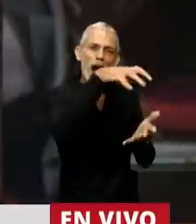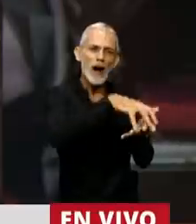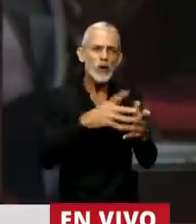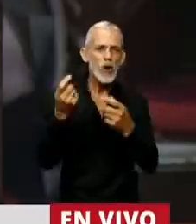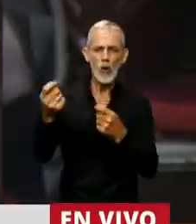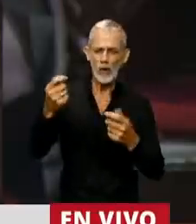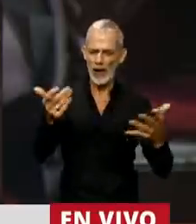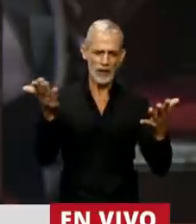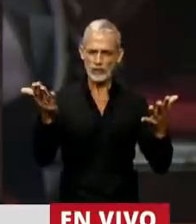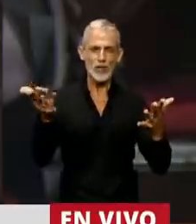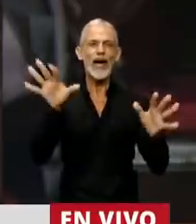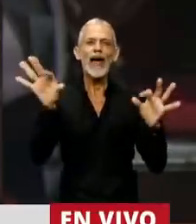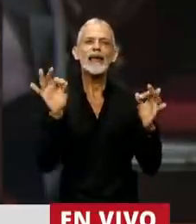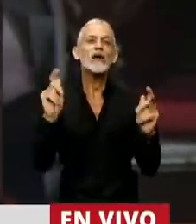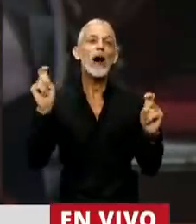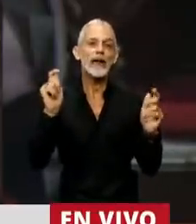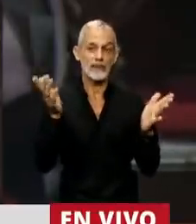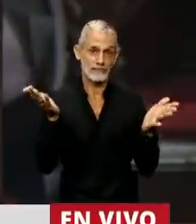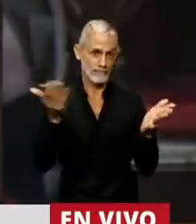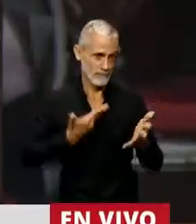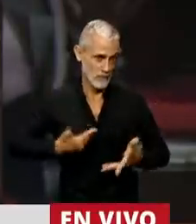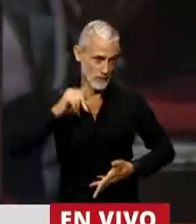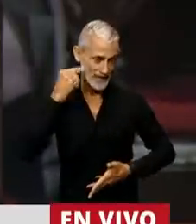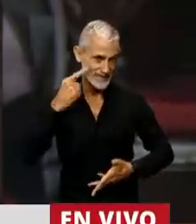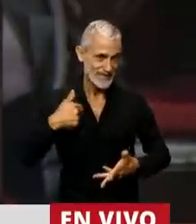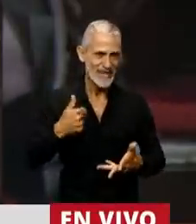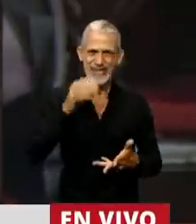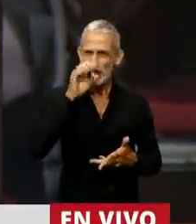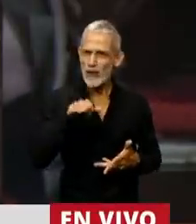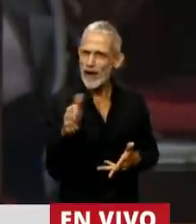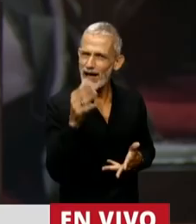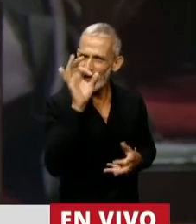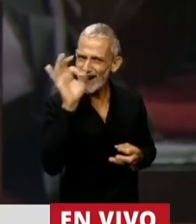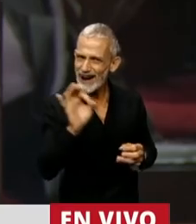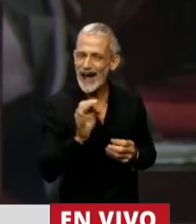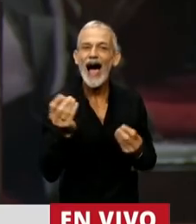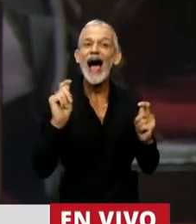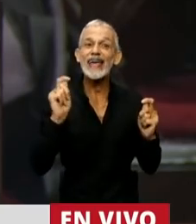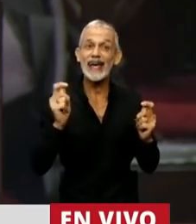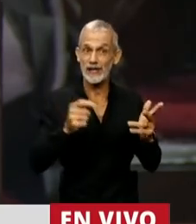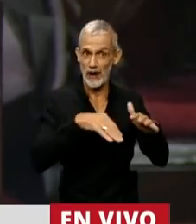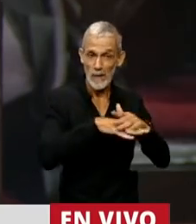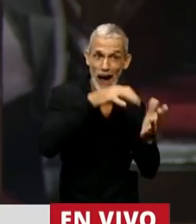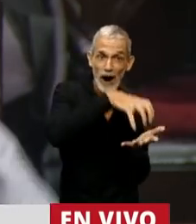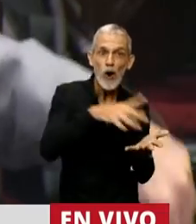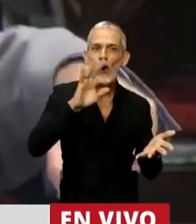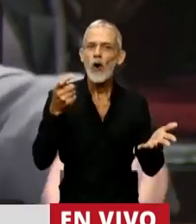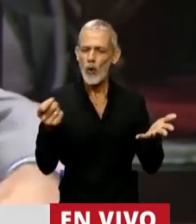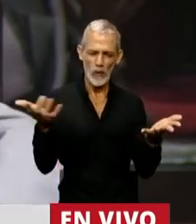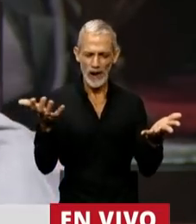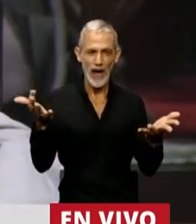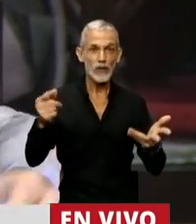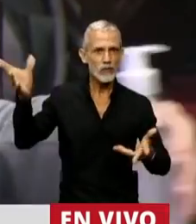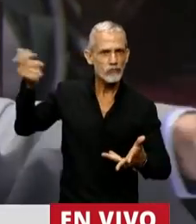los jubilados. ¿A quién eligió nuestro presidente que no defeccionó nada? ¿A quién eligió cuando están tomando